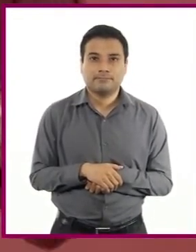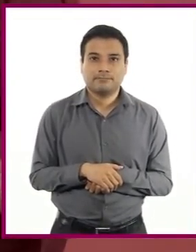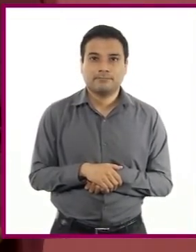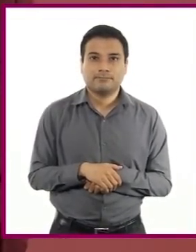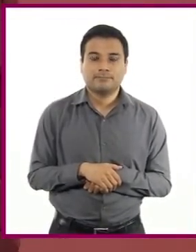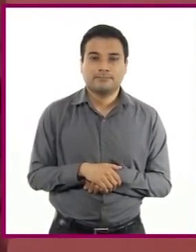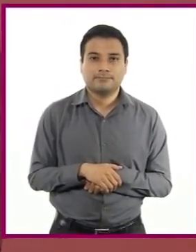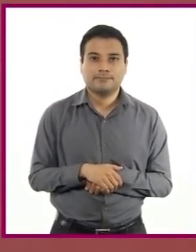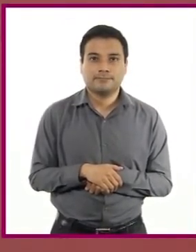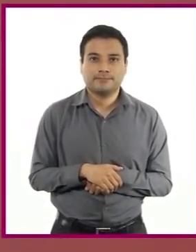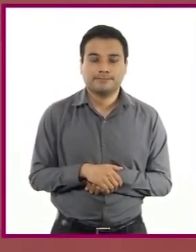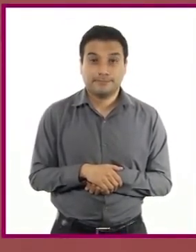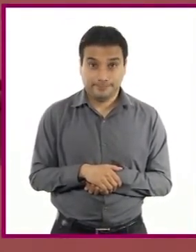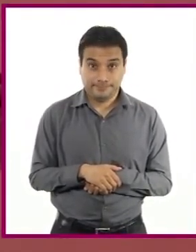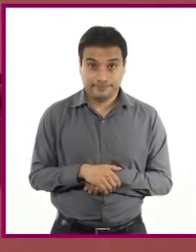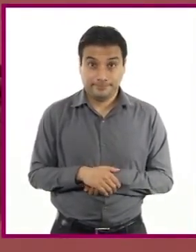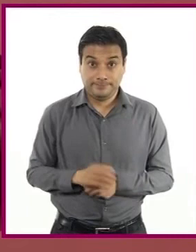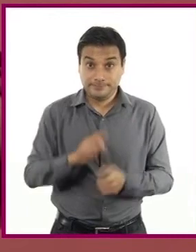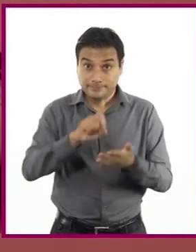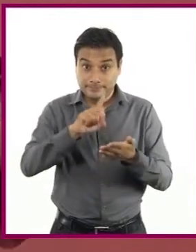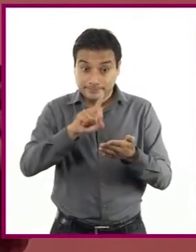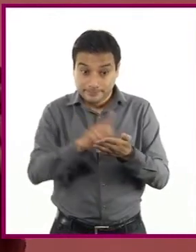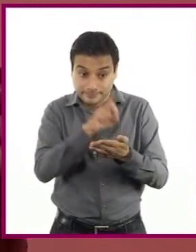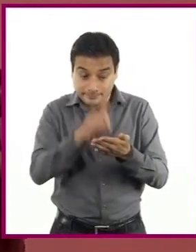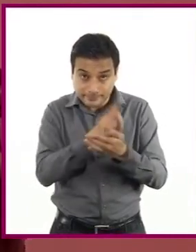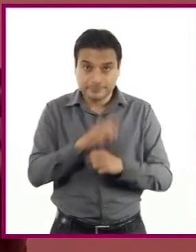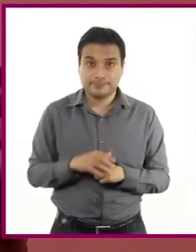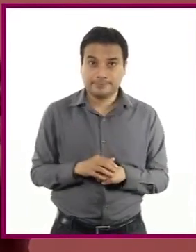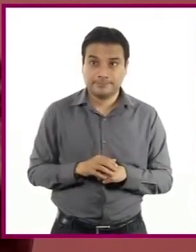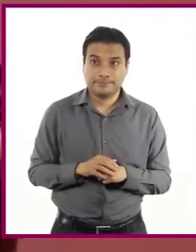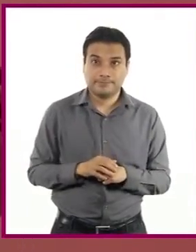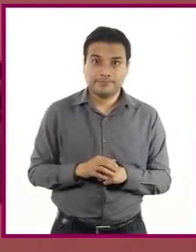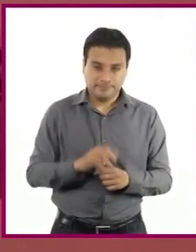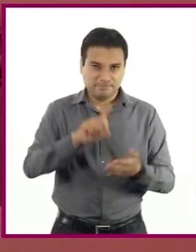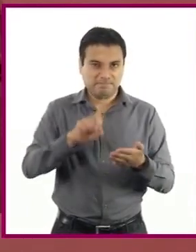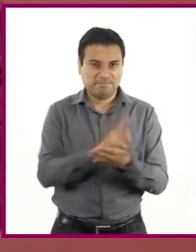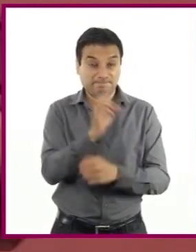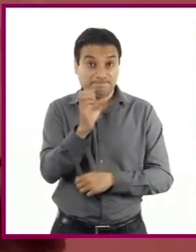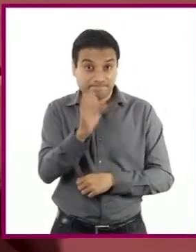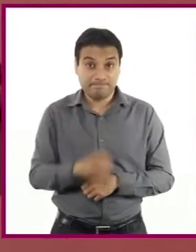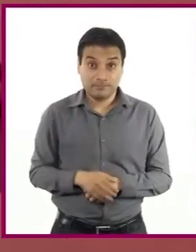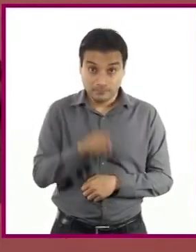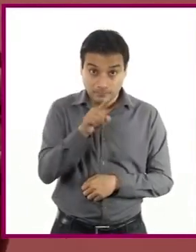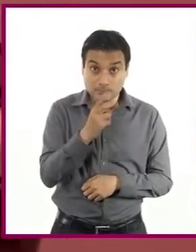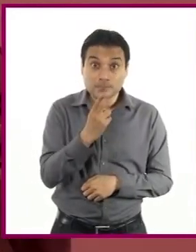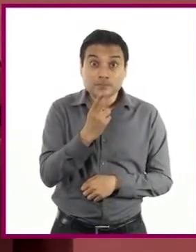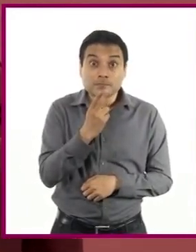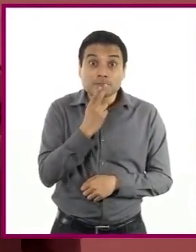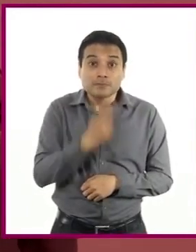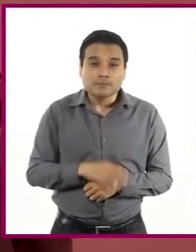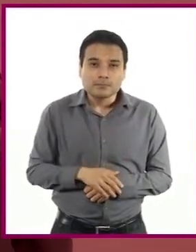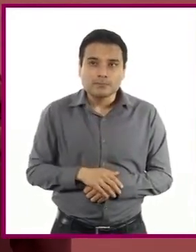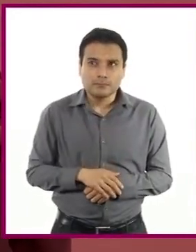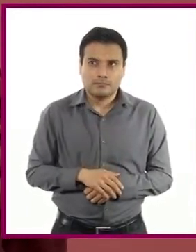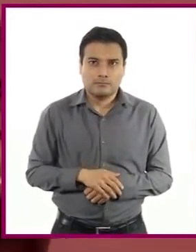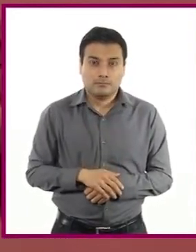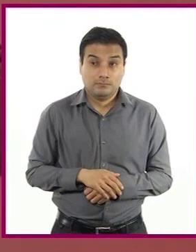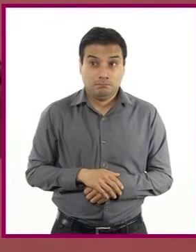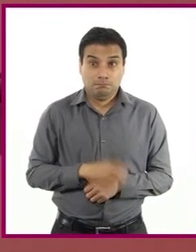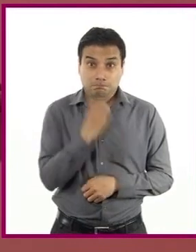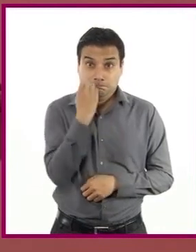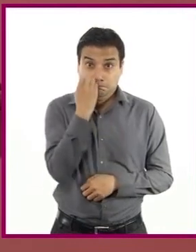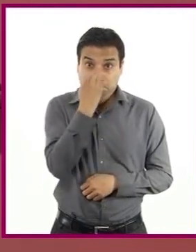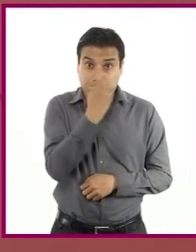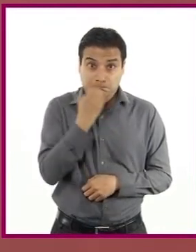El uso del diccionario, así como el de las enciclopedias, no está solamente ligado a la vida escolar.